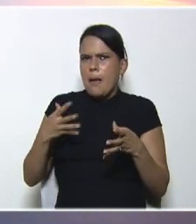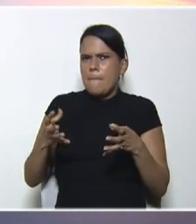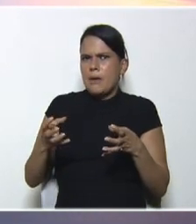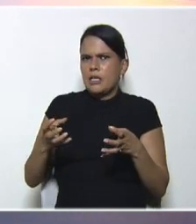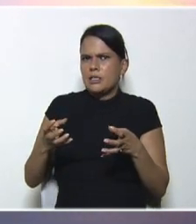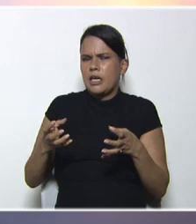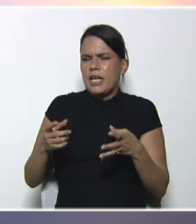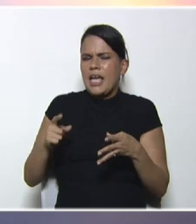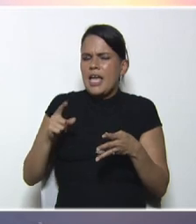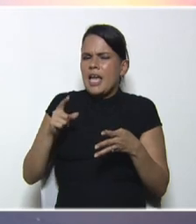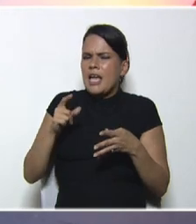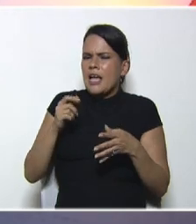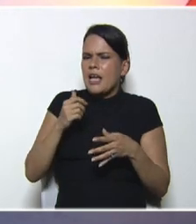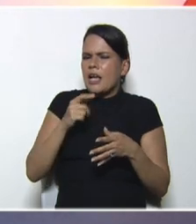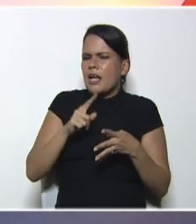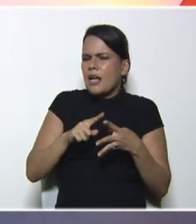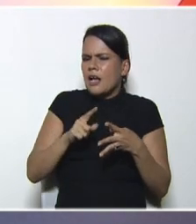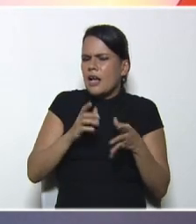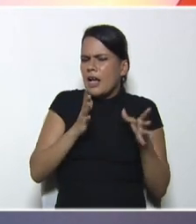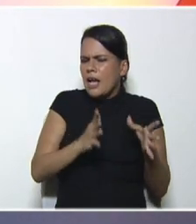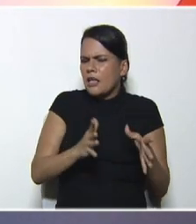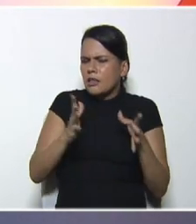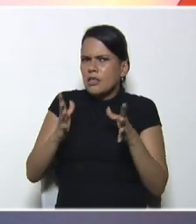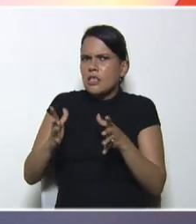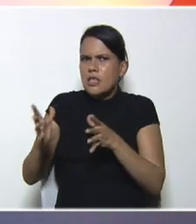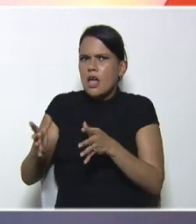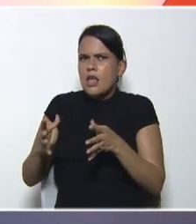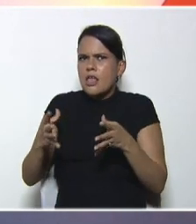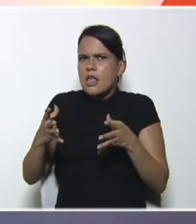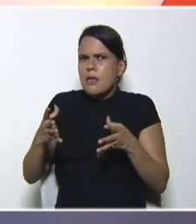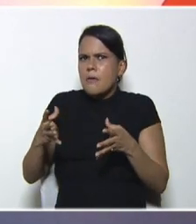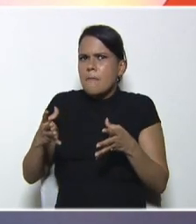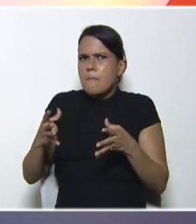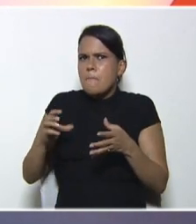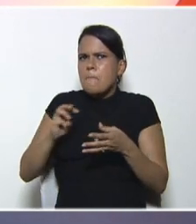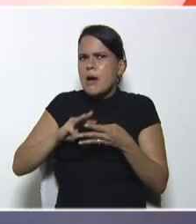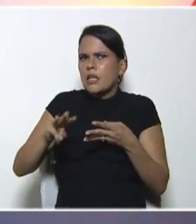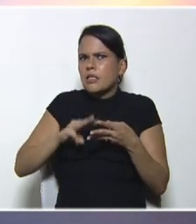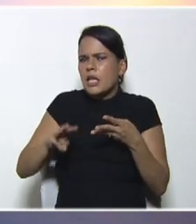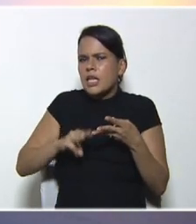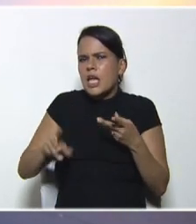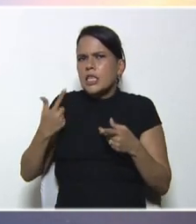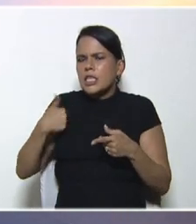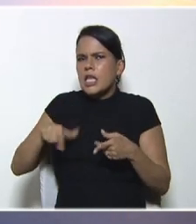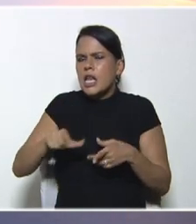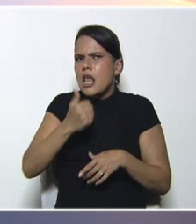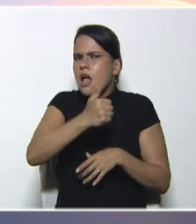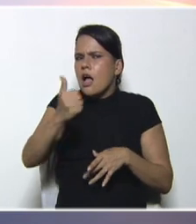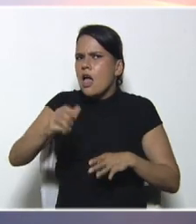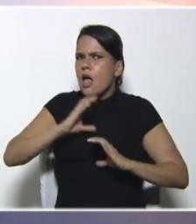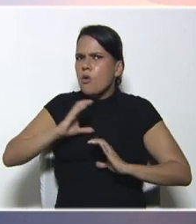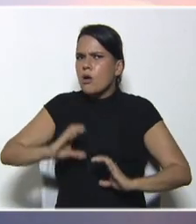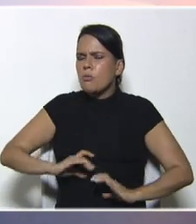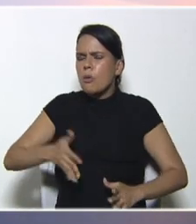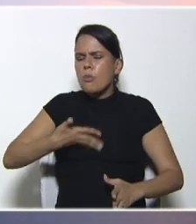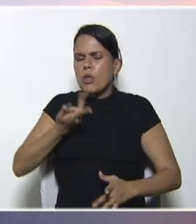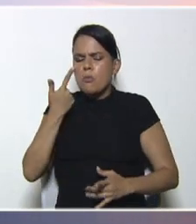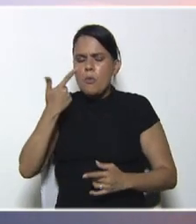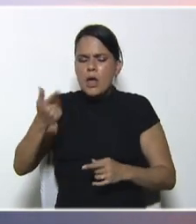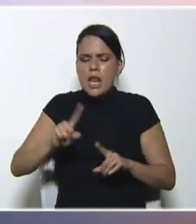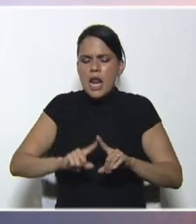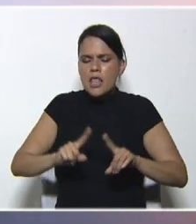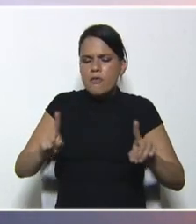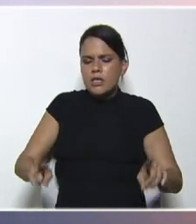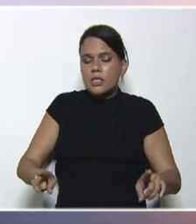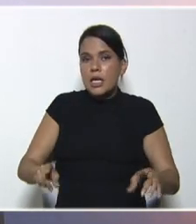materia posee cada cuerpo? Si tenemos una balanza en casa, un peso, podemos diferenciar la cantidad de